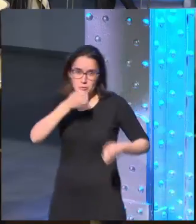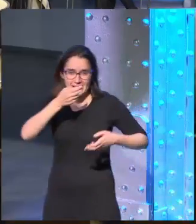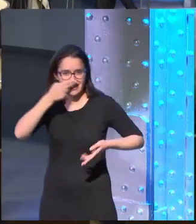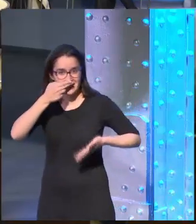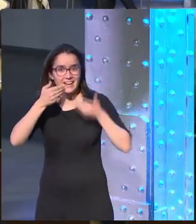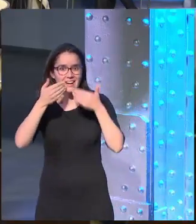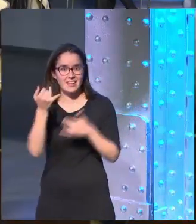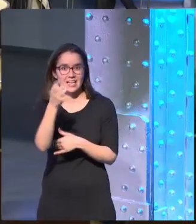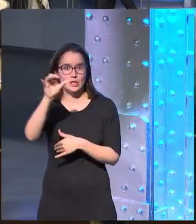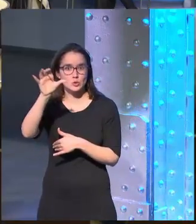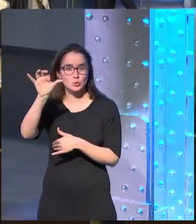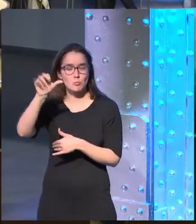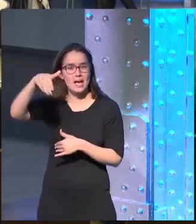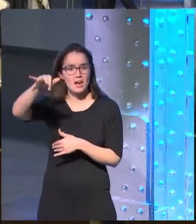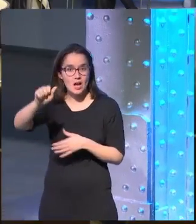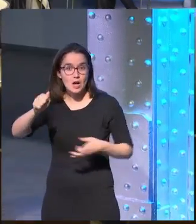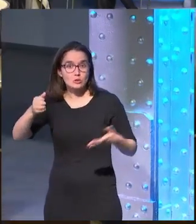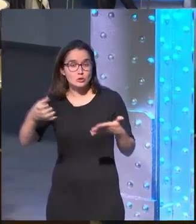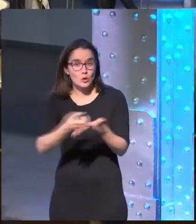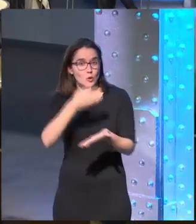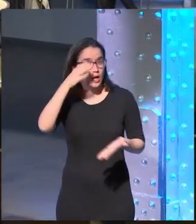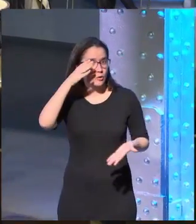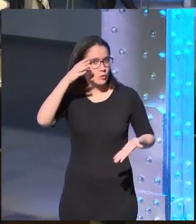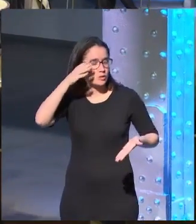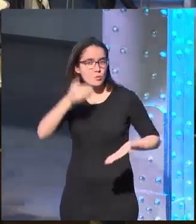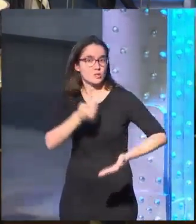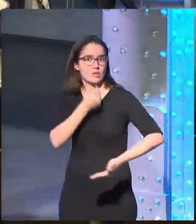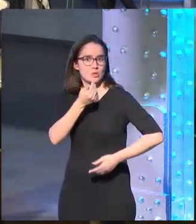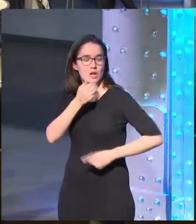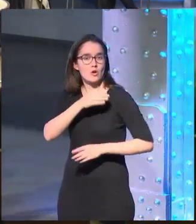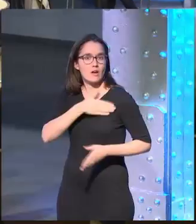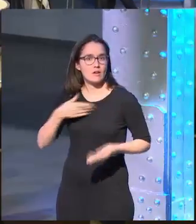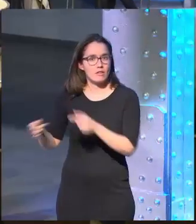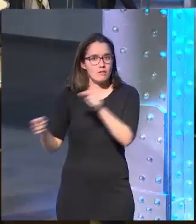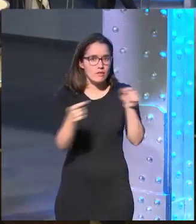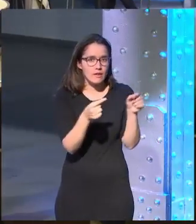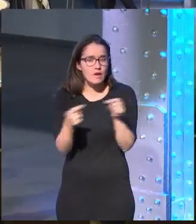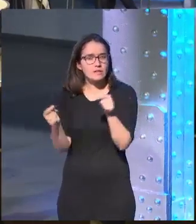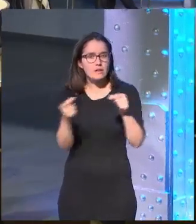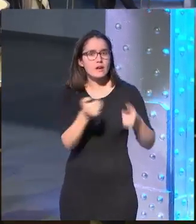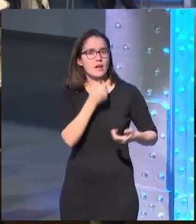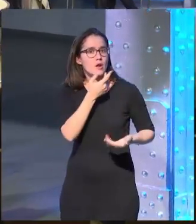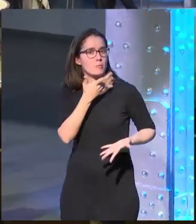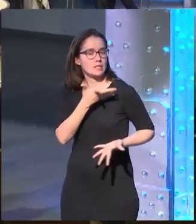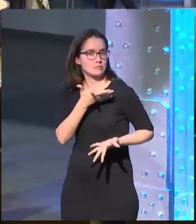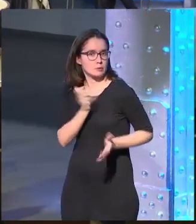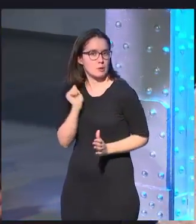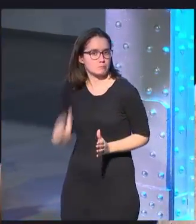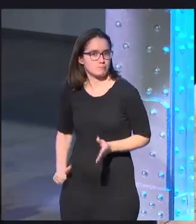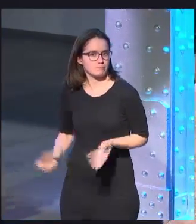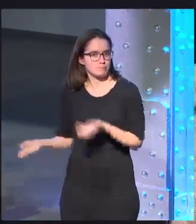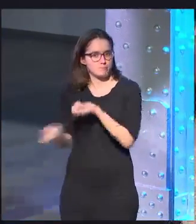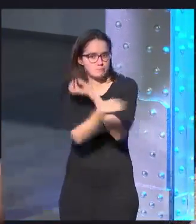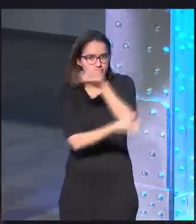María. Gracias. Espero que entre vosotros os escuchéis por si luego hay algo que queréis rebatiros para hacer más